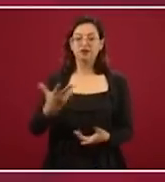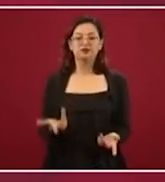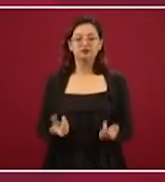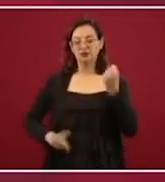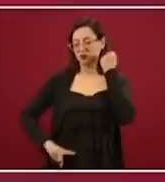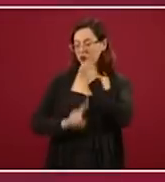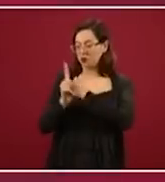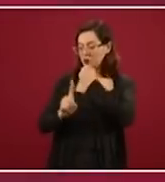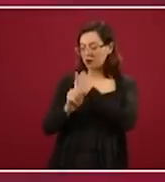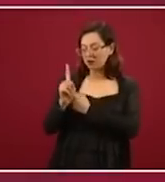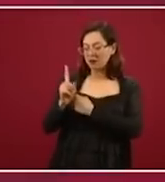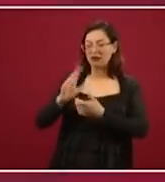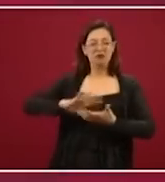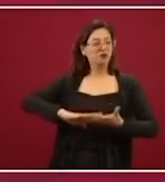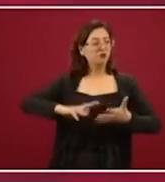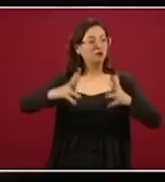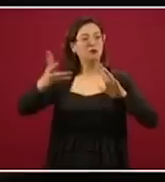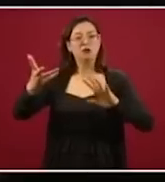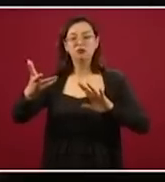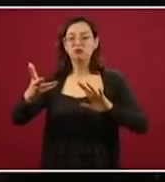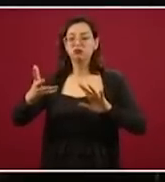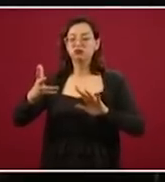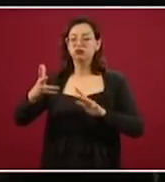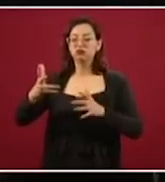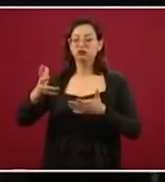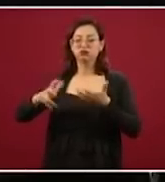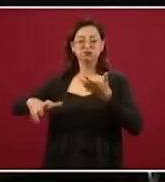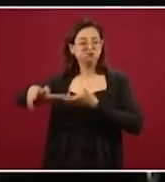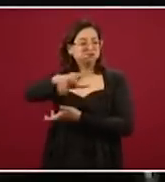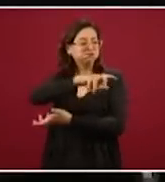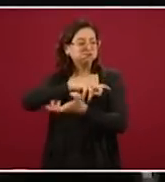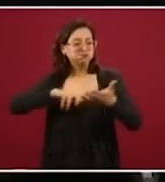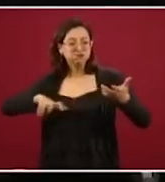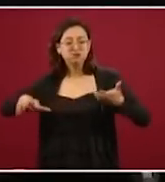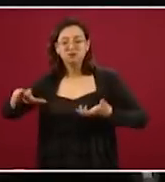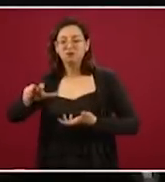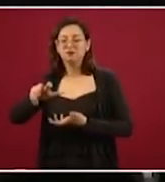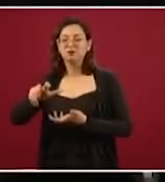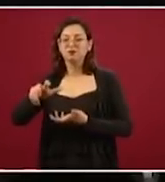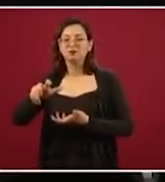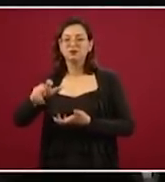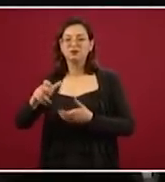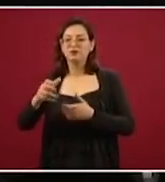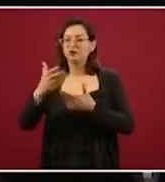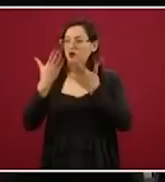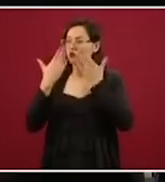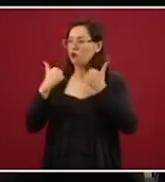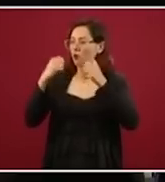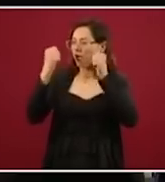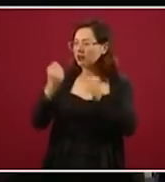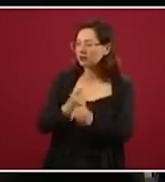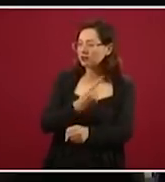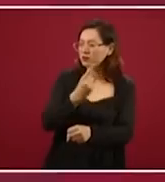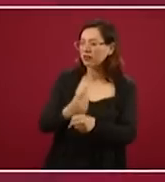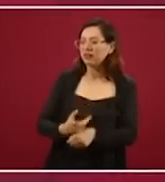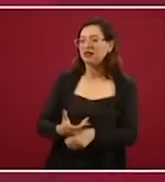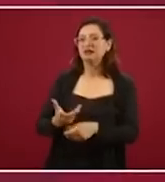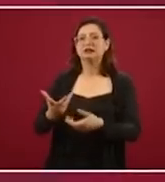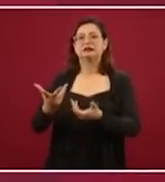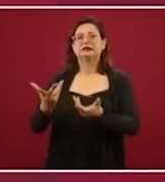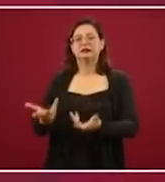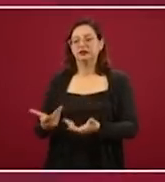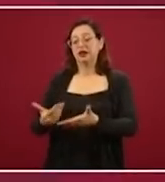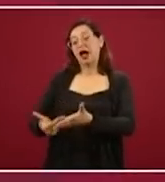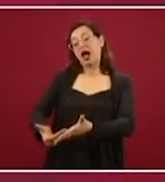causas que llevan a la inseguridad, a la violencia.